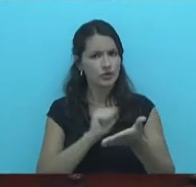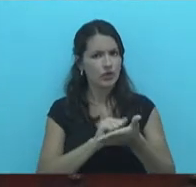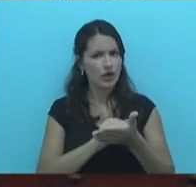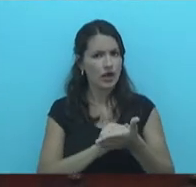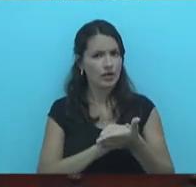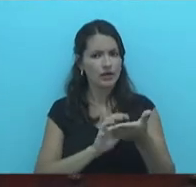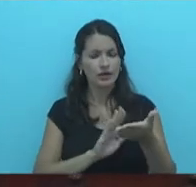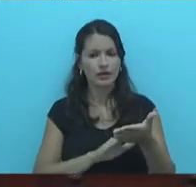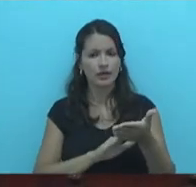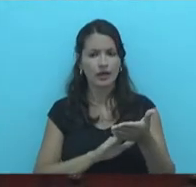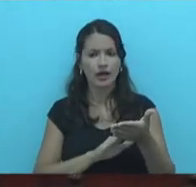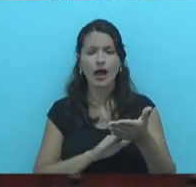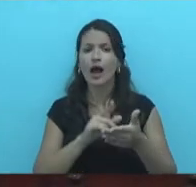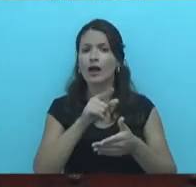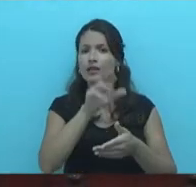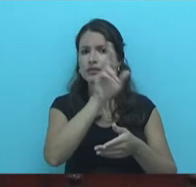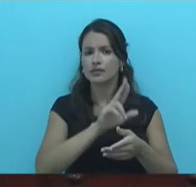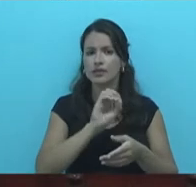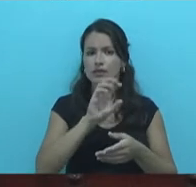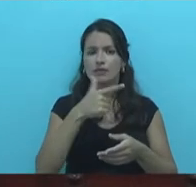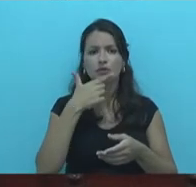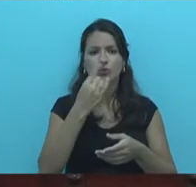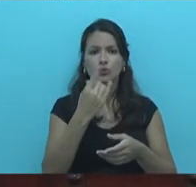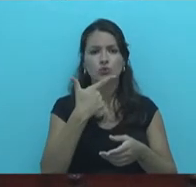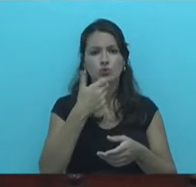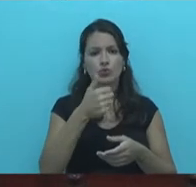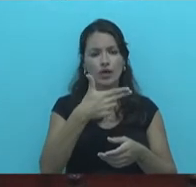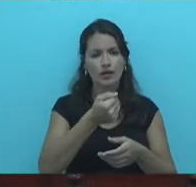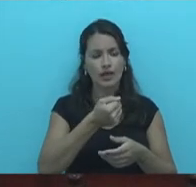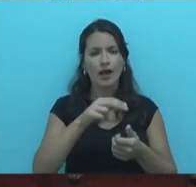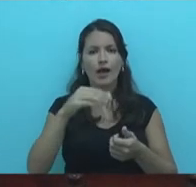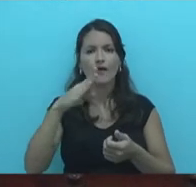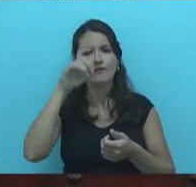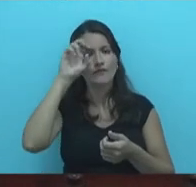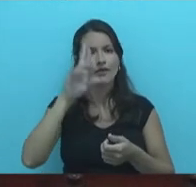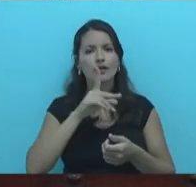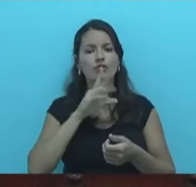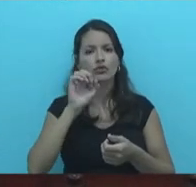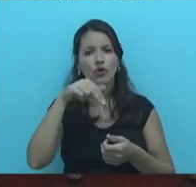9576/19 remitida por la señora Susana Beatriz Bertone, DNI